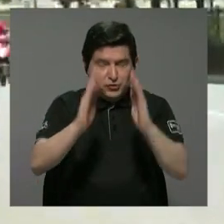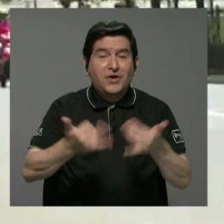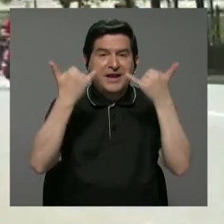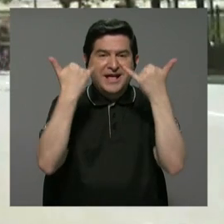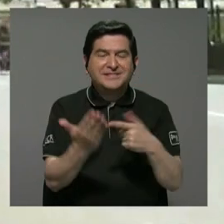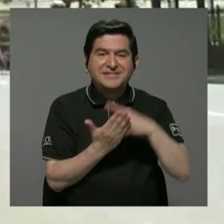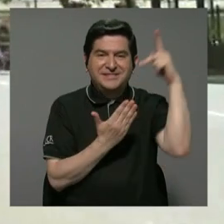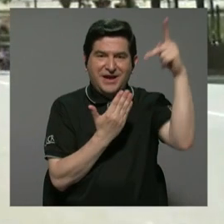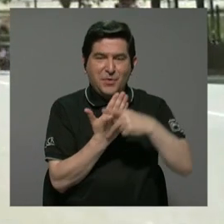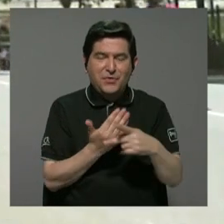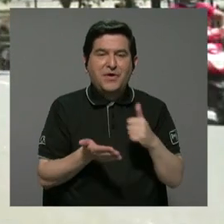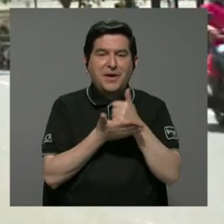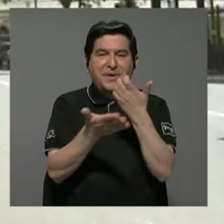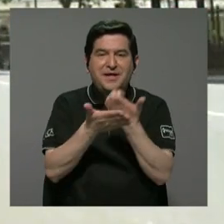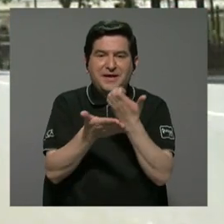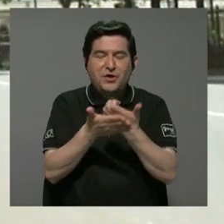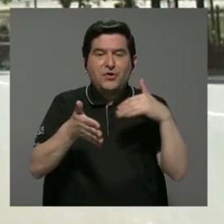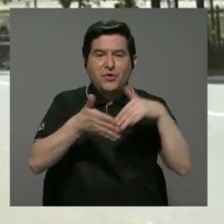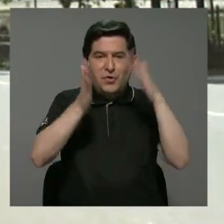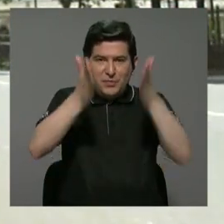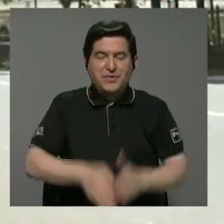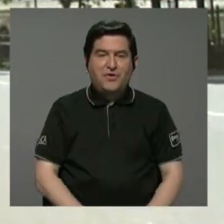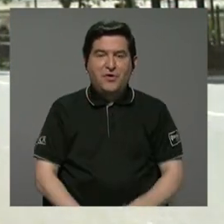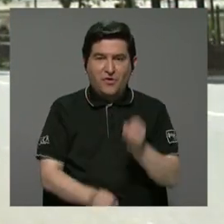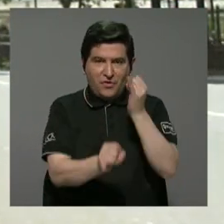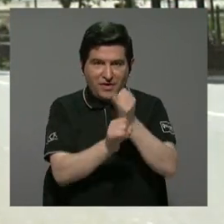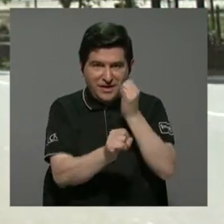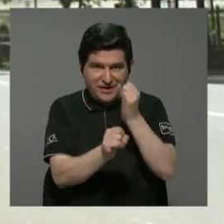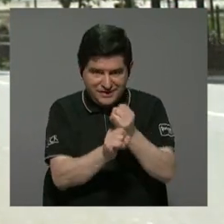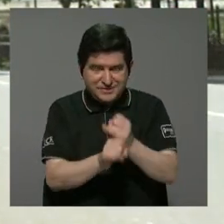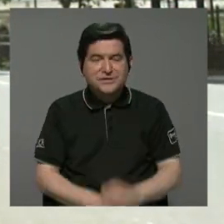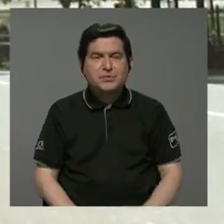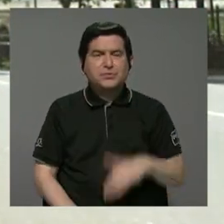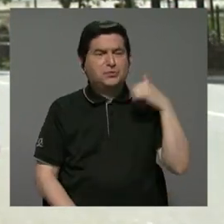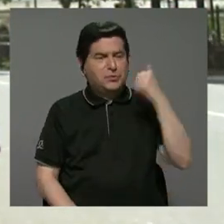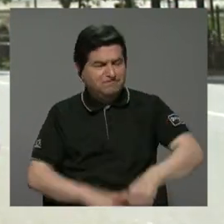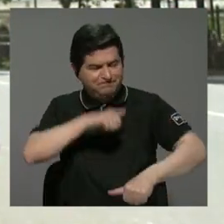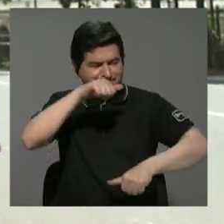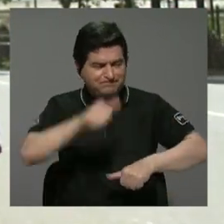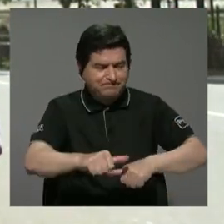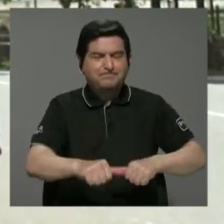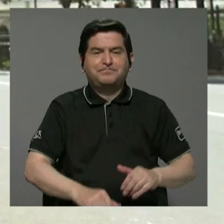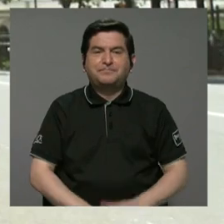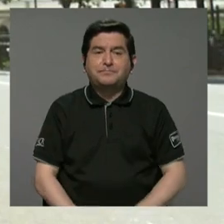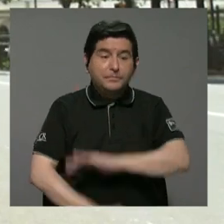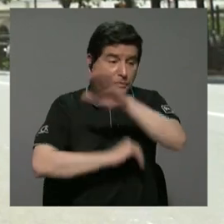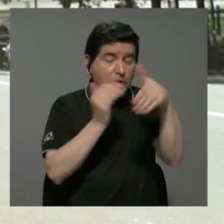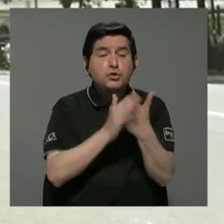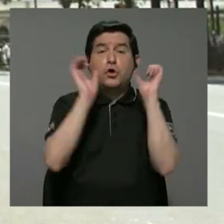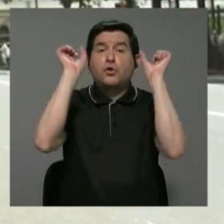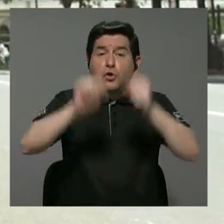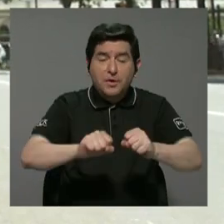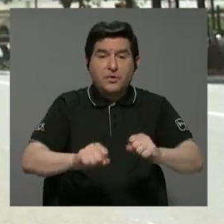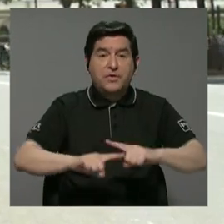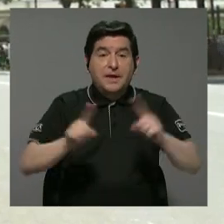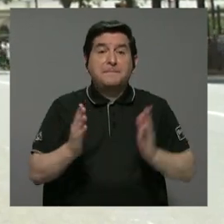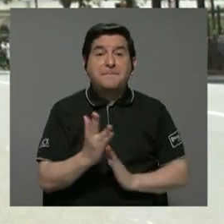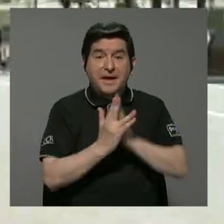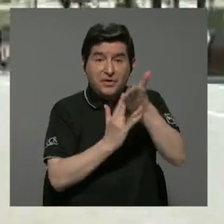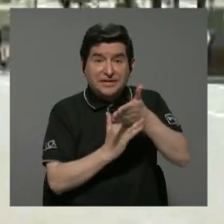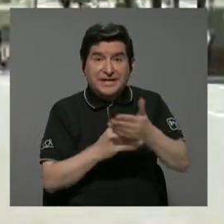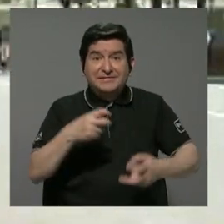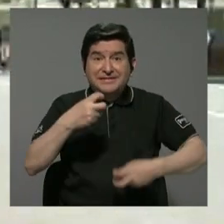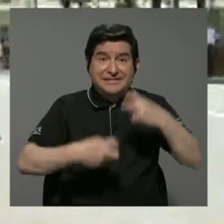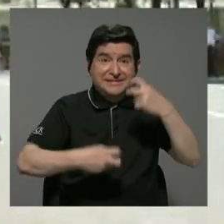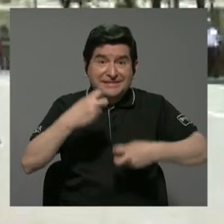había un programa de becas en el cual el instituto hacía esfuerzos por tener todo lo que pudiéramos, pero a través de la